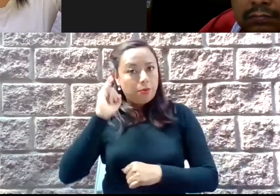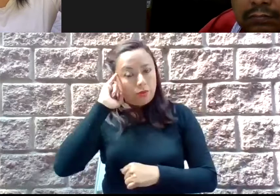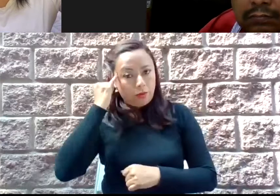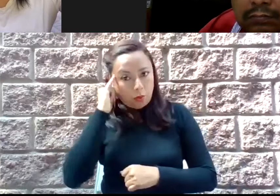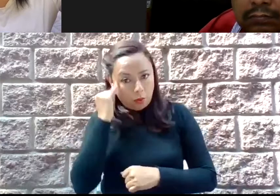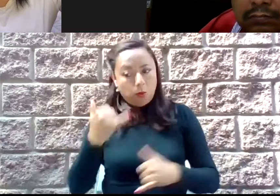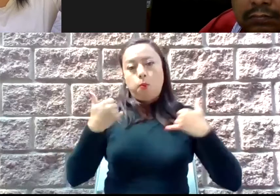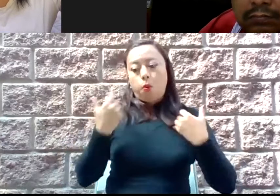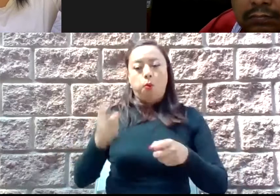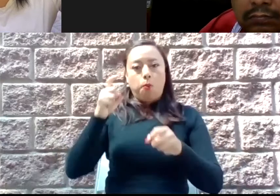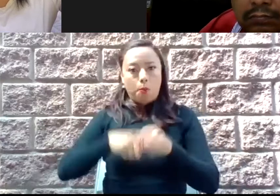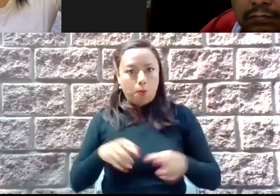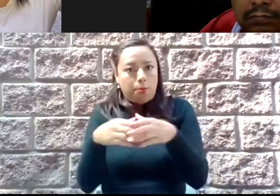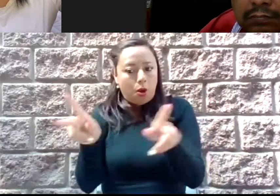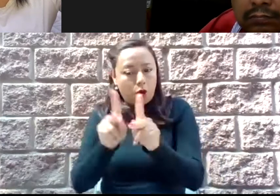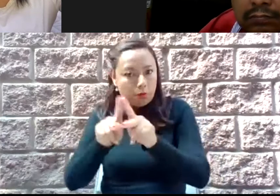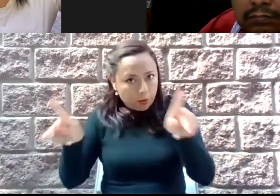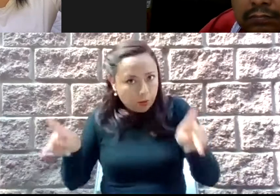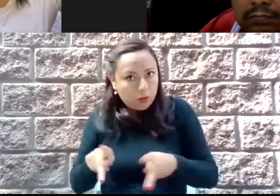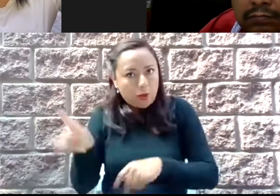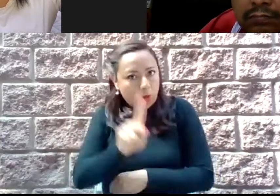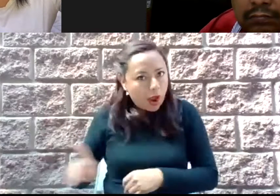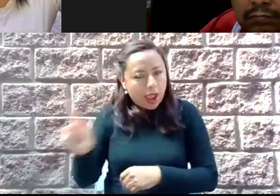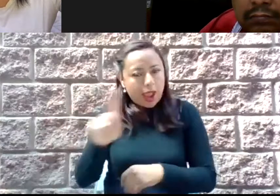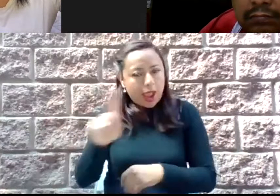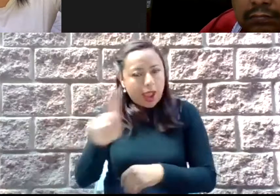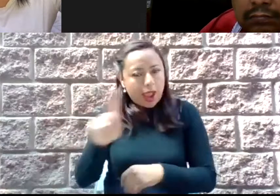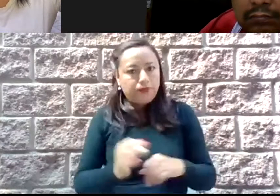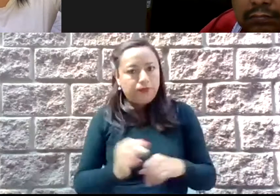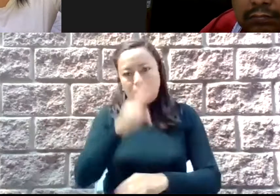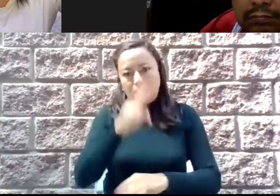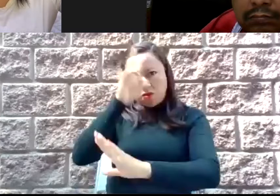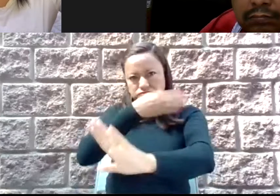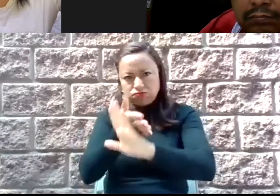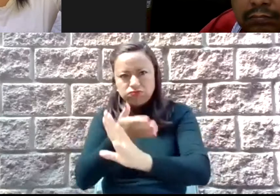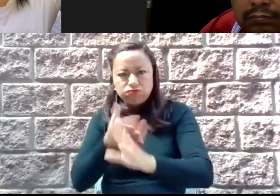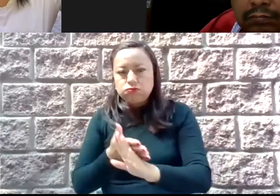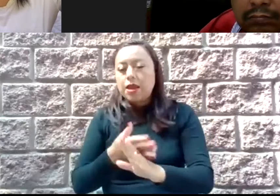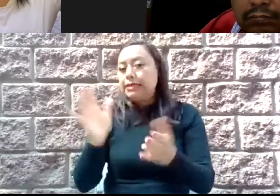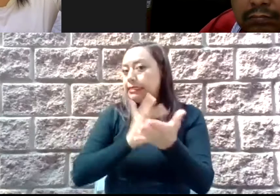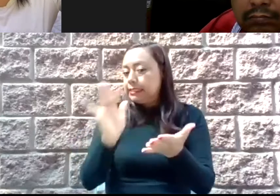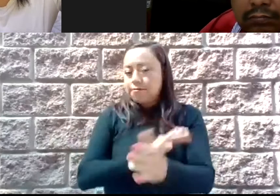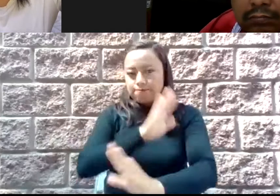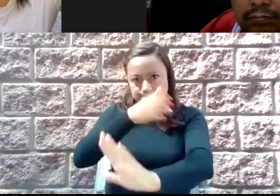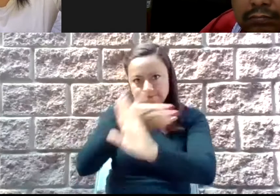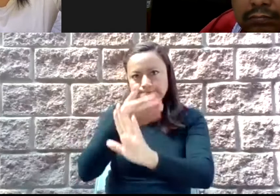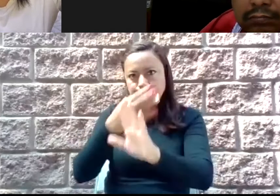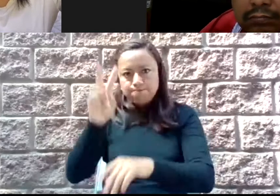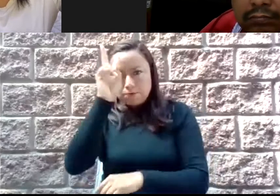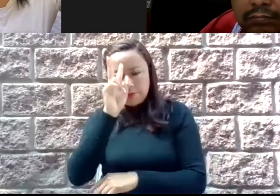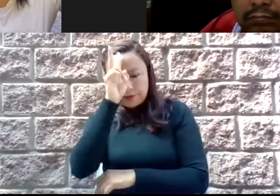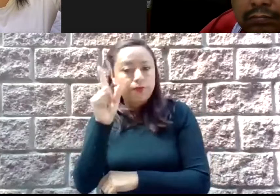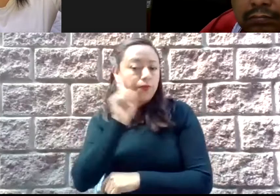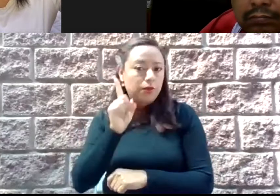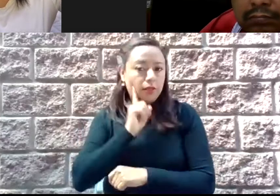violencia digital, violencia política en razón de género y violencia mediática contra las mujeres. En el mismo sentido, los